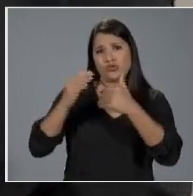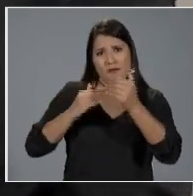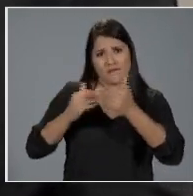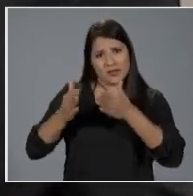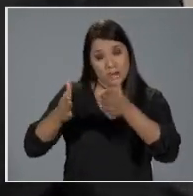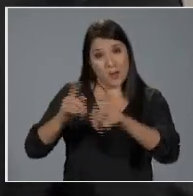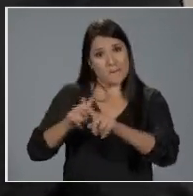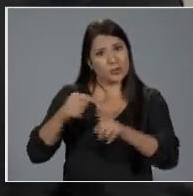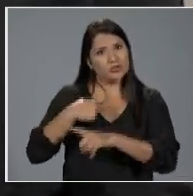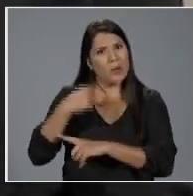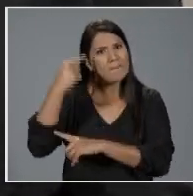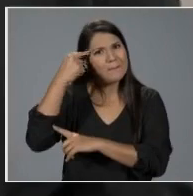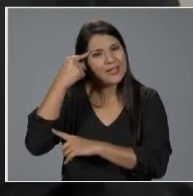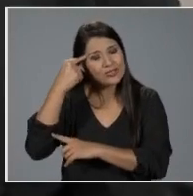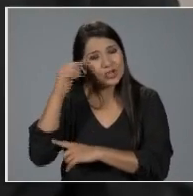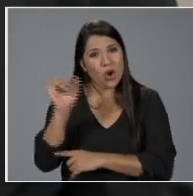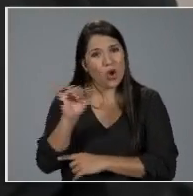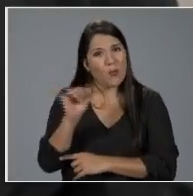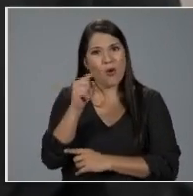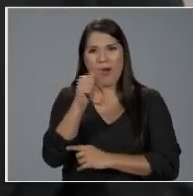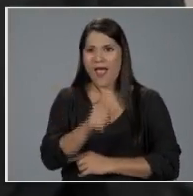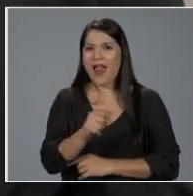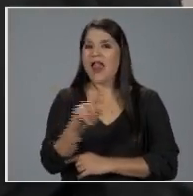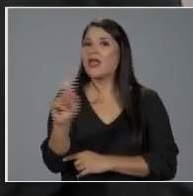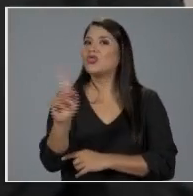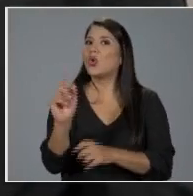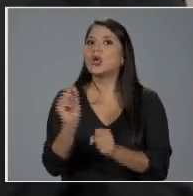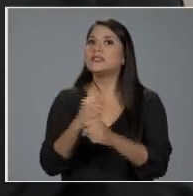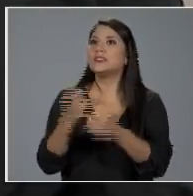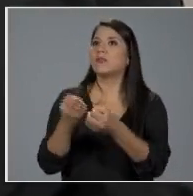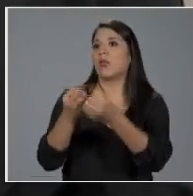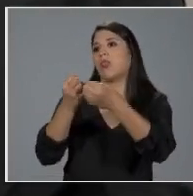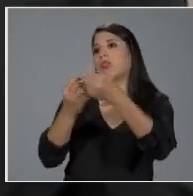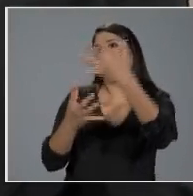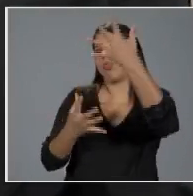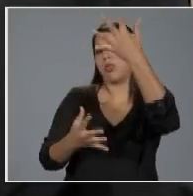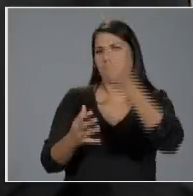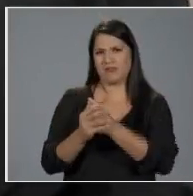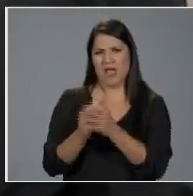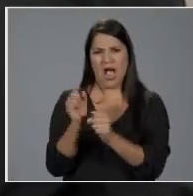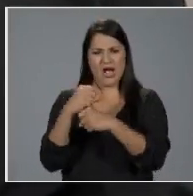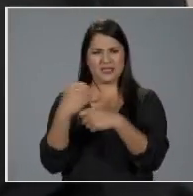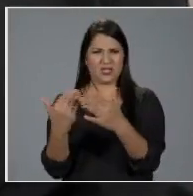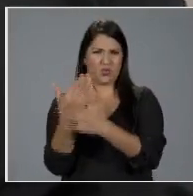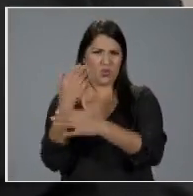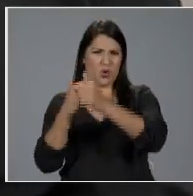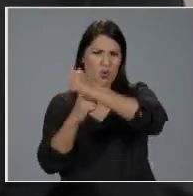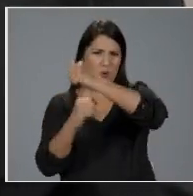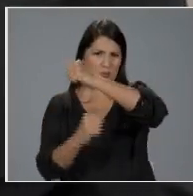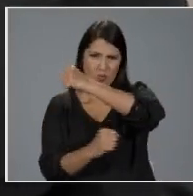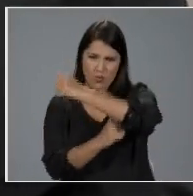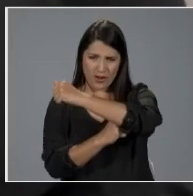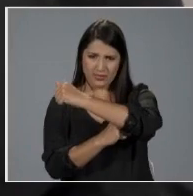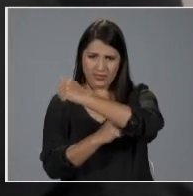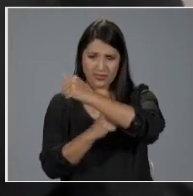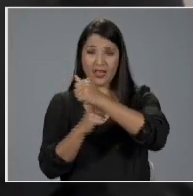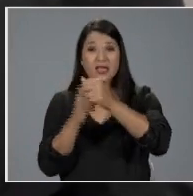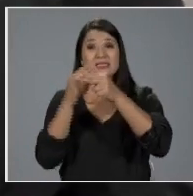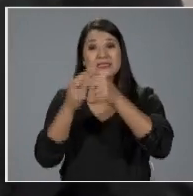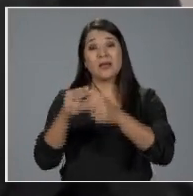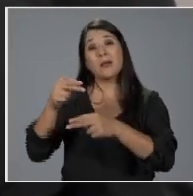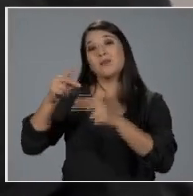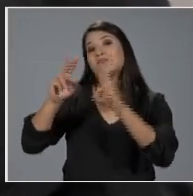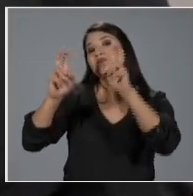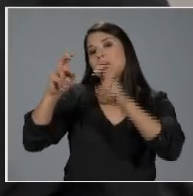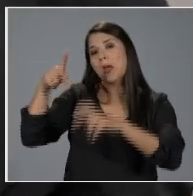con él en que no se hizo tanto, y que el construir un nuevo puente, que fue el arreglo que se hizo en el puente conocido como